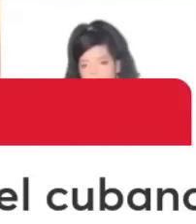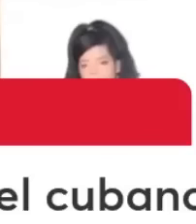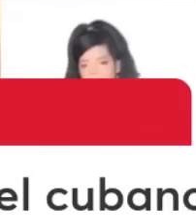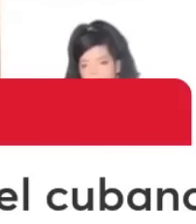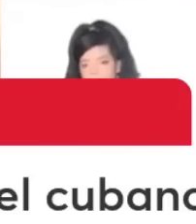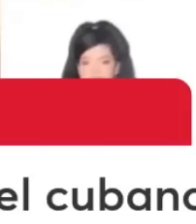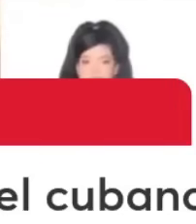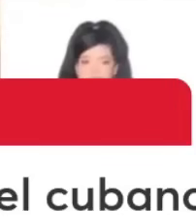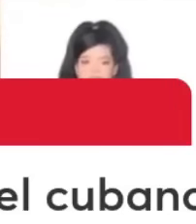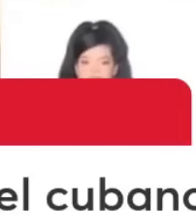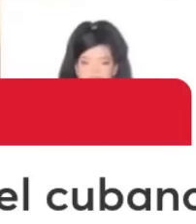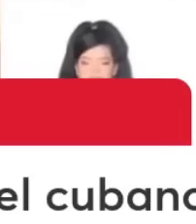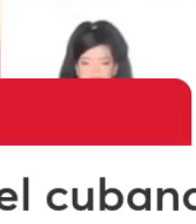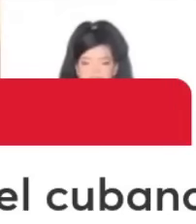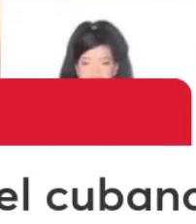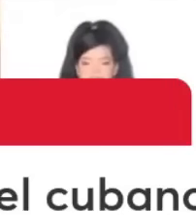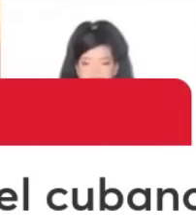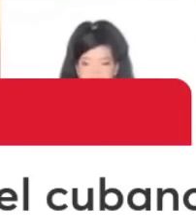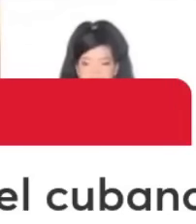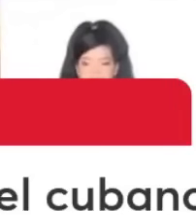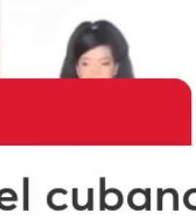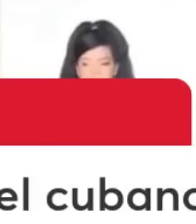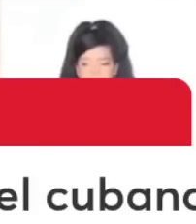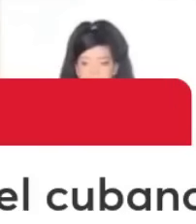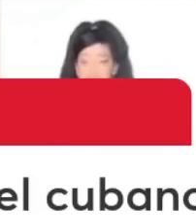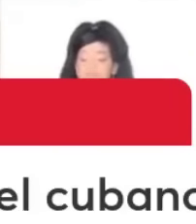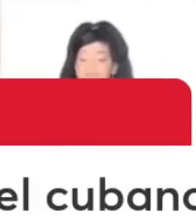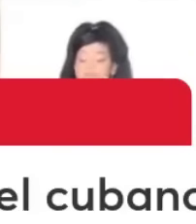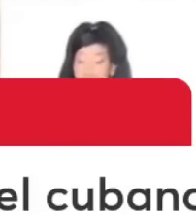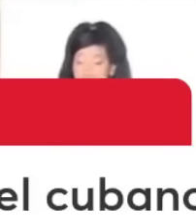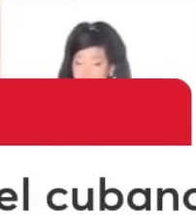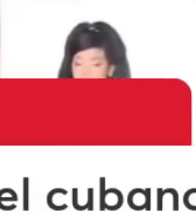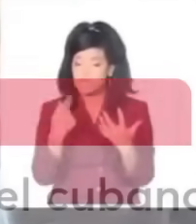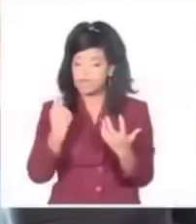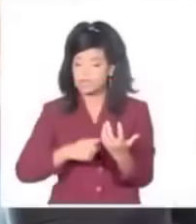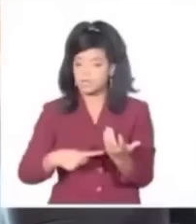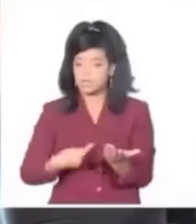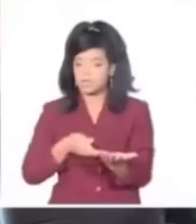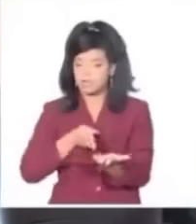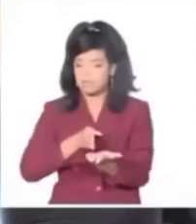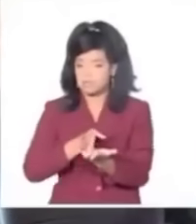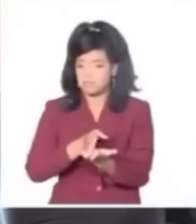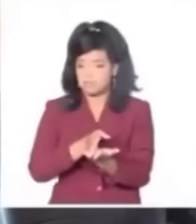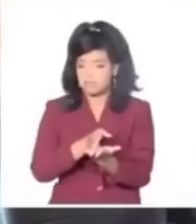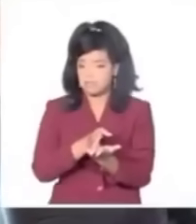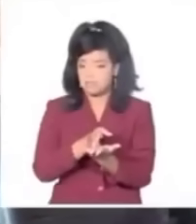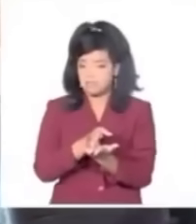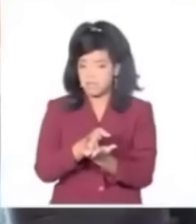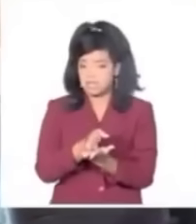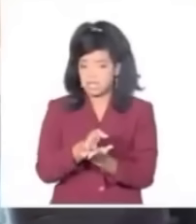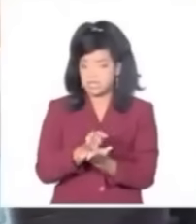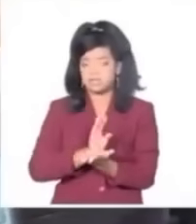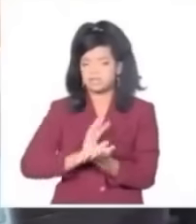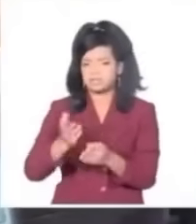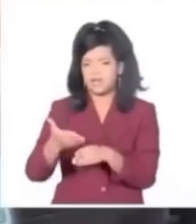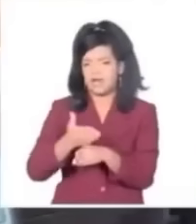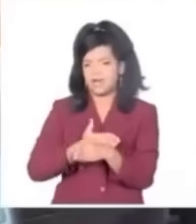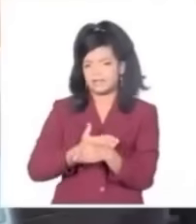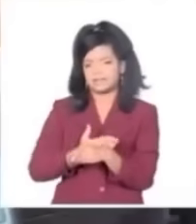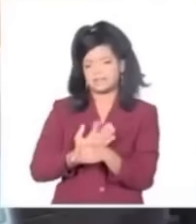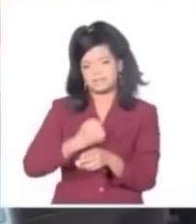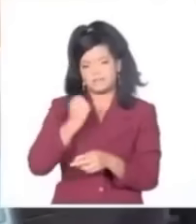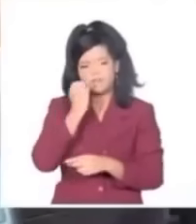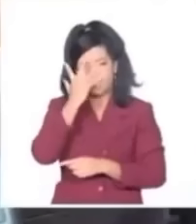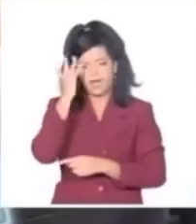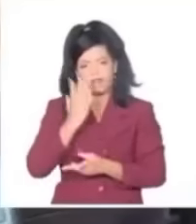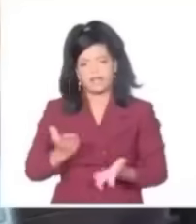a la misma mujer esa muy importante que nosotros tenemos que mantener y seguir adelante que ha impulsado el primer Secretario del partido es que